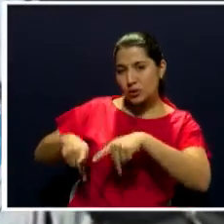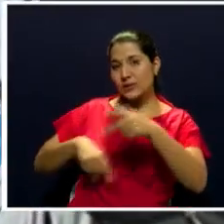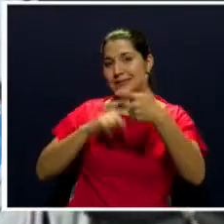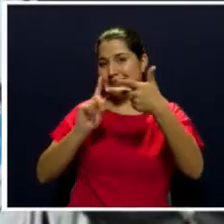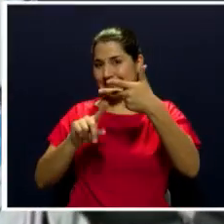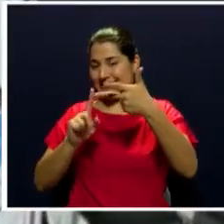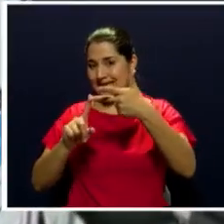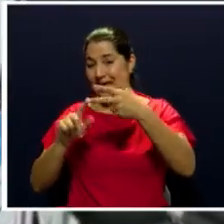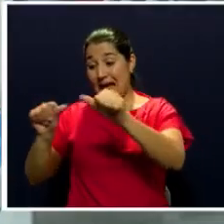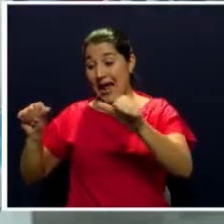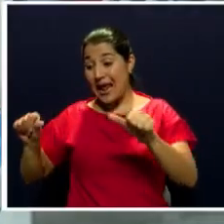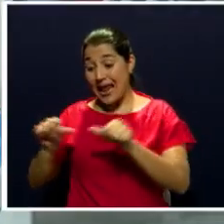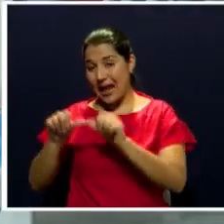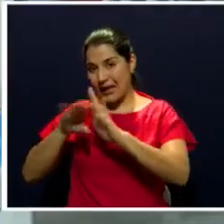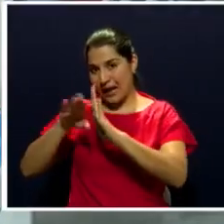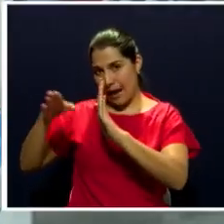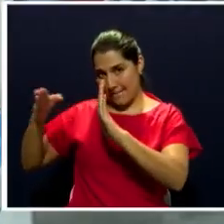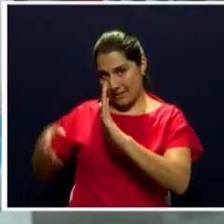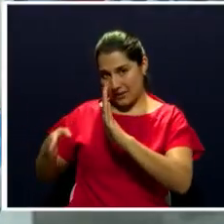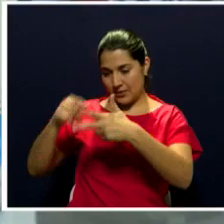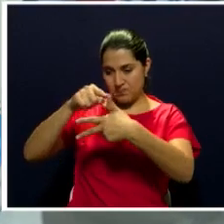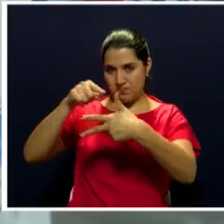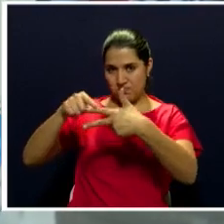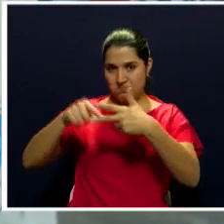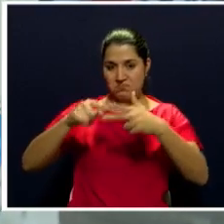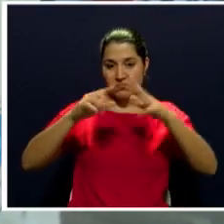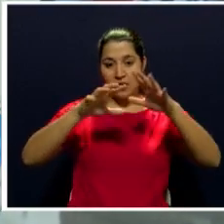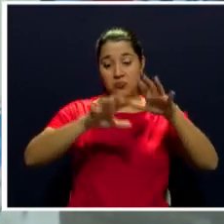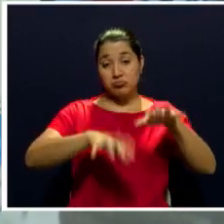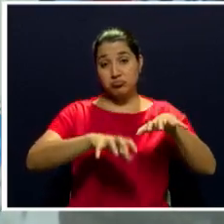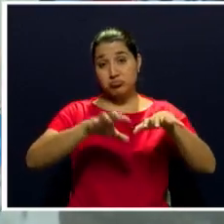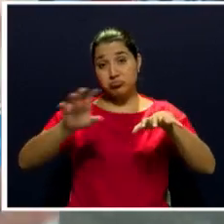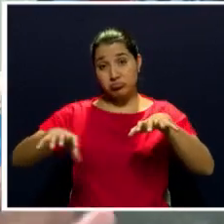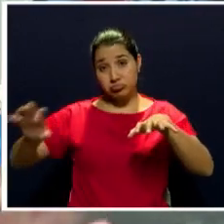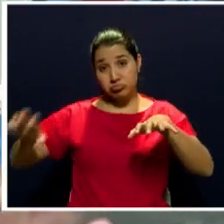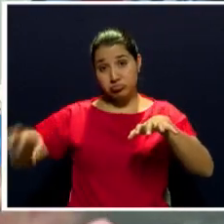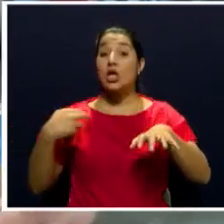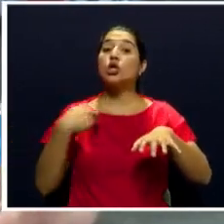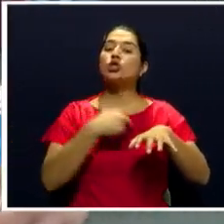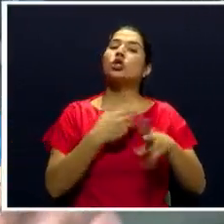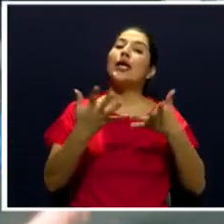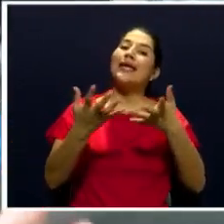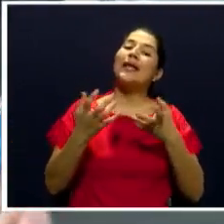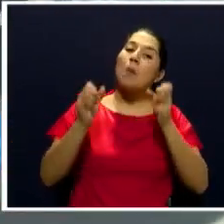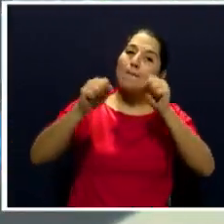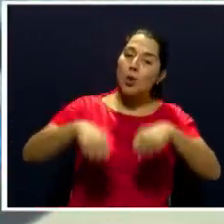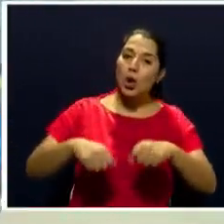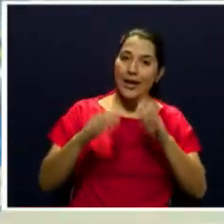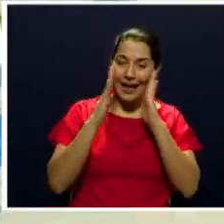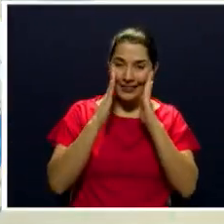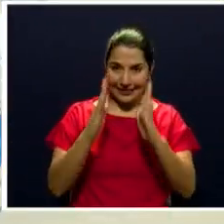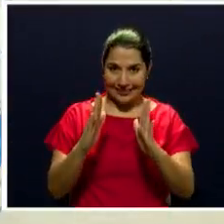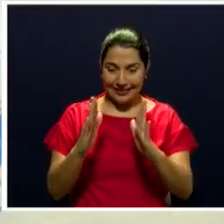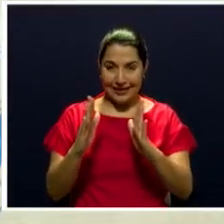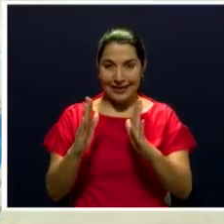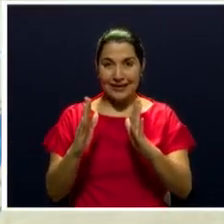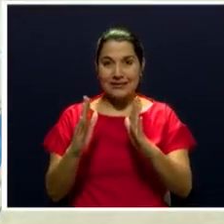otro el área de camillas. Y la decisión que tomamos es para poder atenderlos en estos shelter